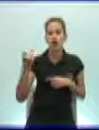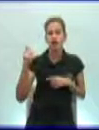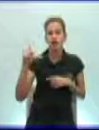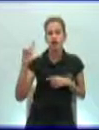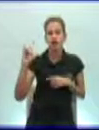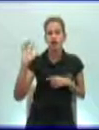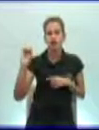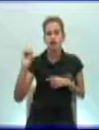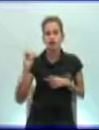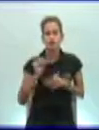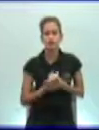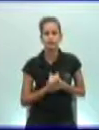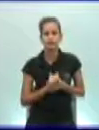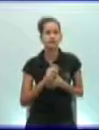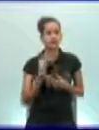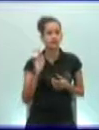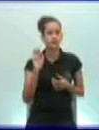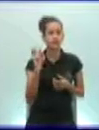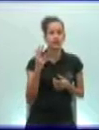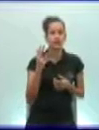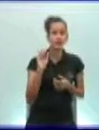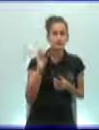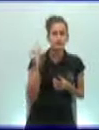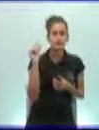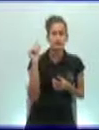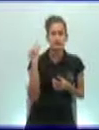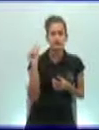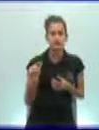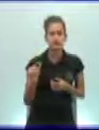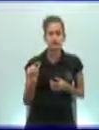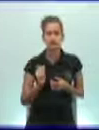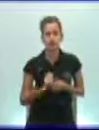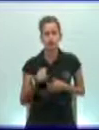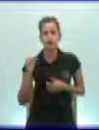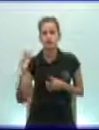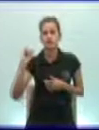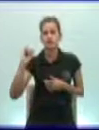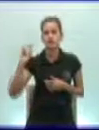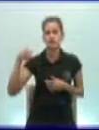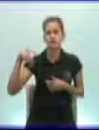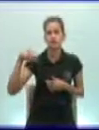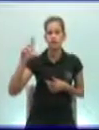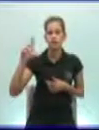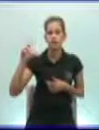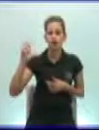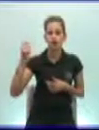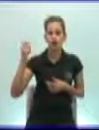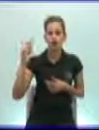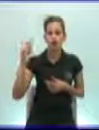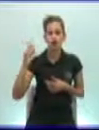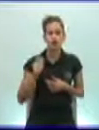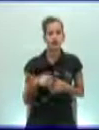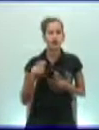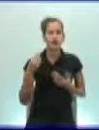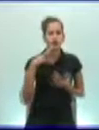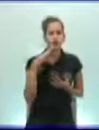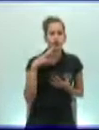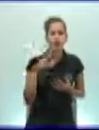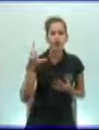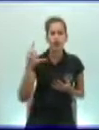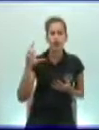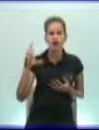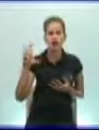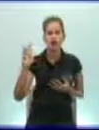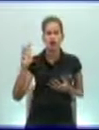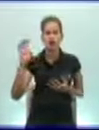singular. Para señalar el lexema y el morfema, separamos la terminación salir, fíjense, separamos la terminación